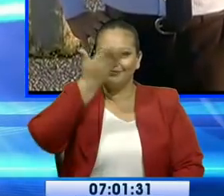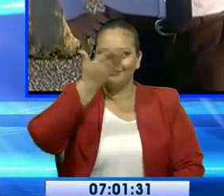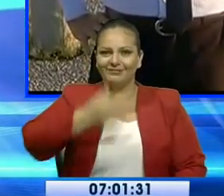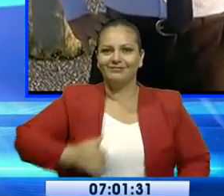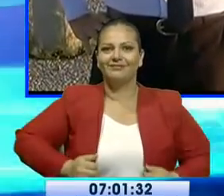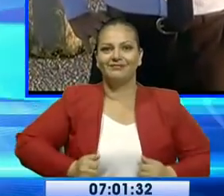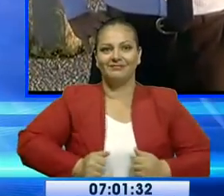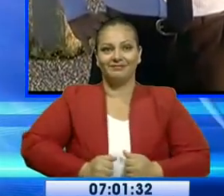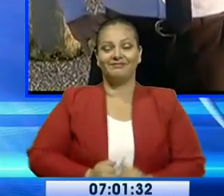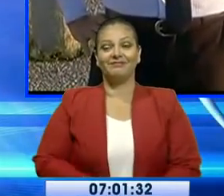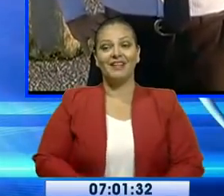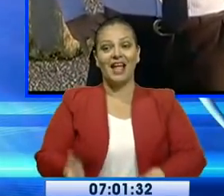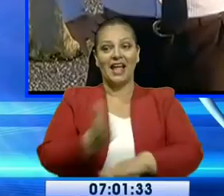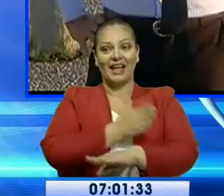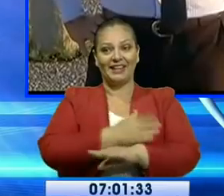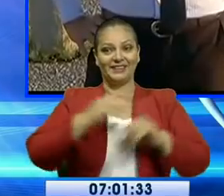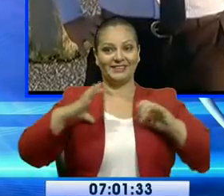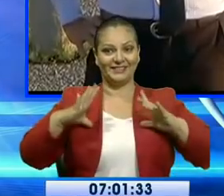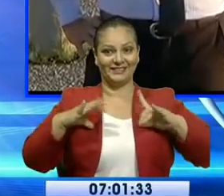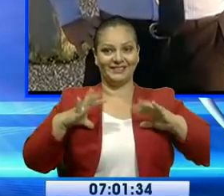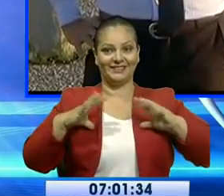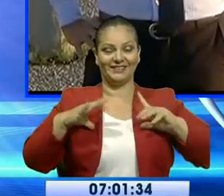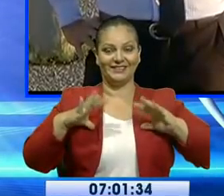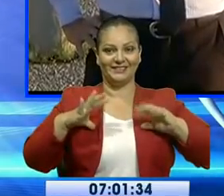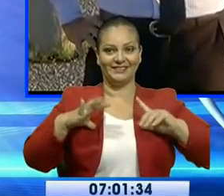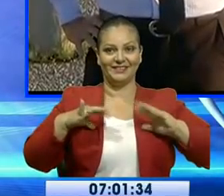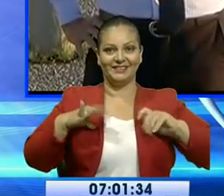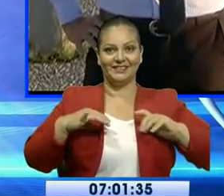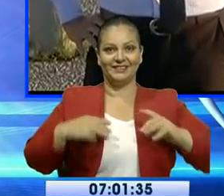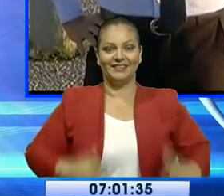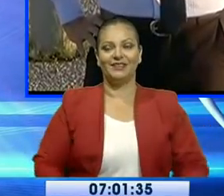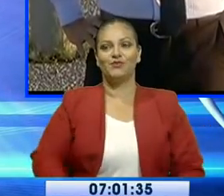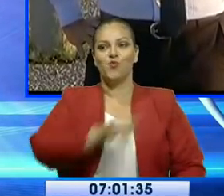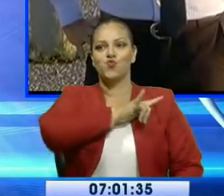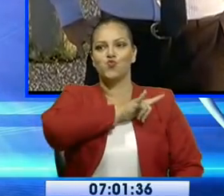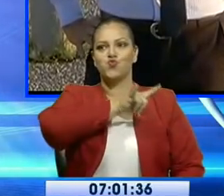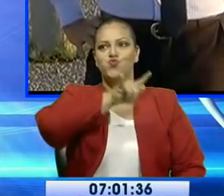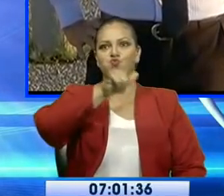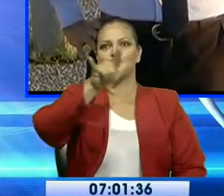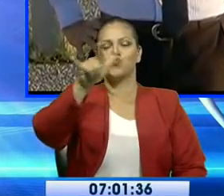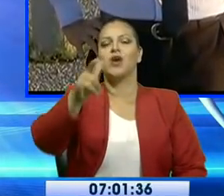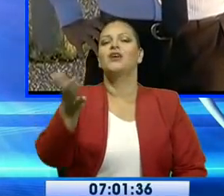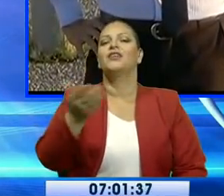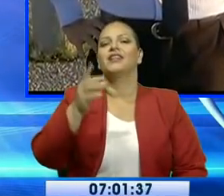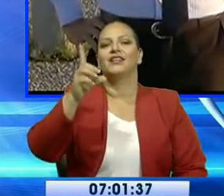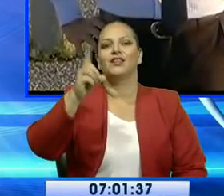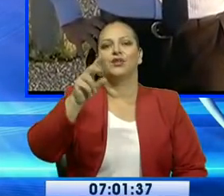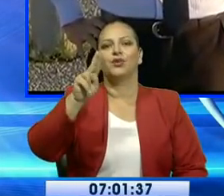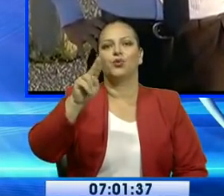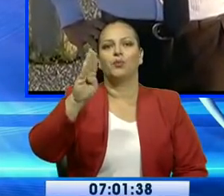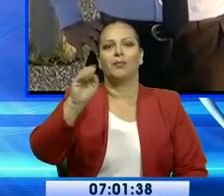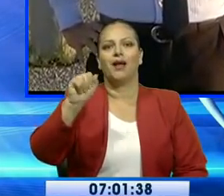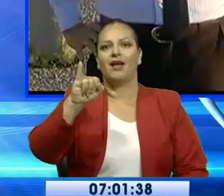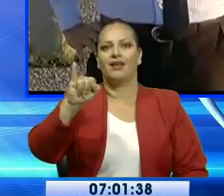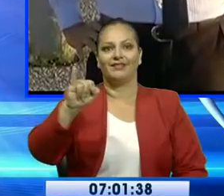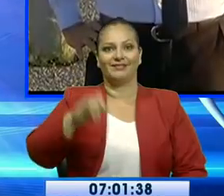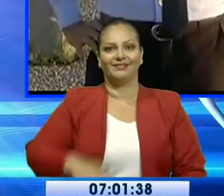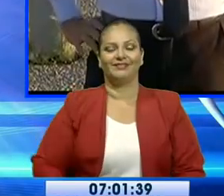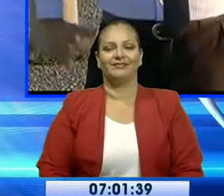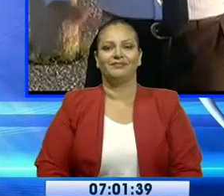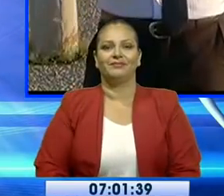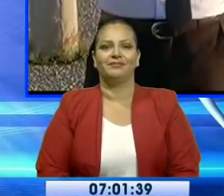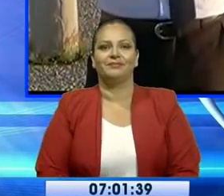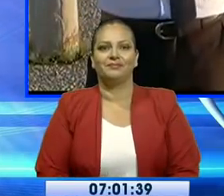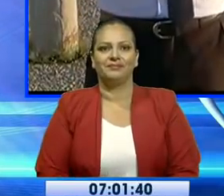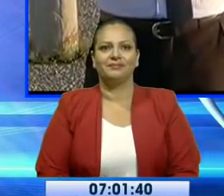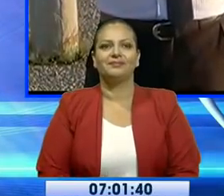de Dubái, que tú me estabas preguntando por dónde andaba. Te digo que regresé Adriana, Luisa, de Dubái. Amigos televidentes. ¿Qué tal? Por supuesto, Luisa,